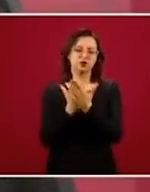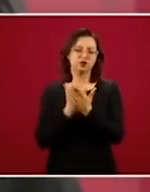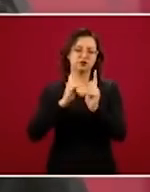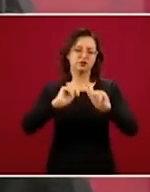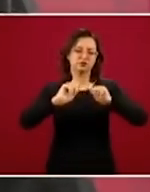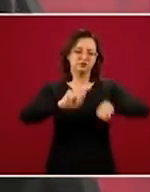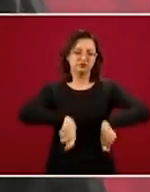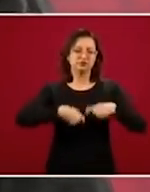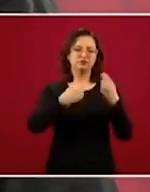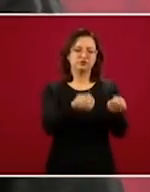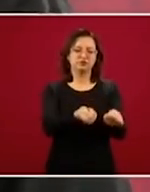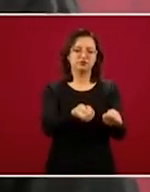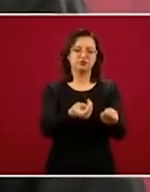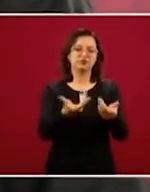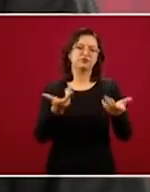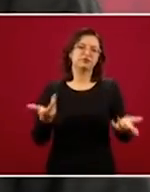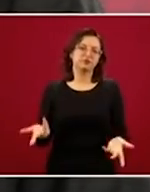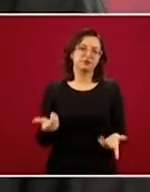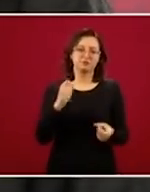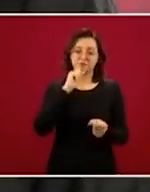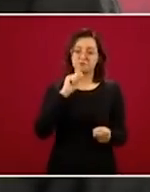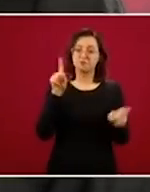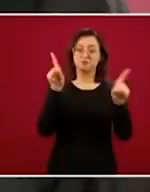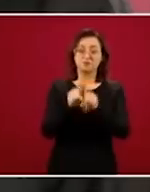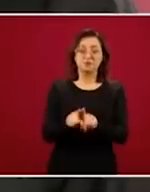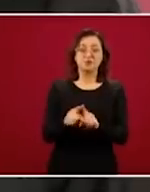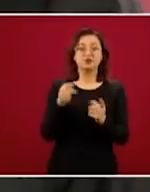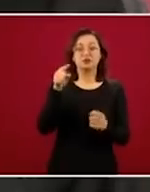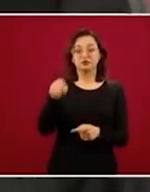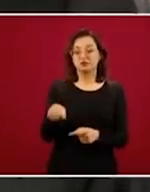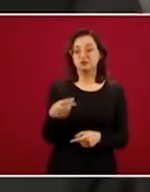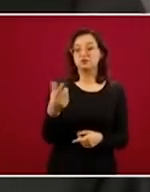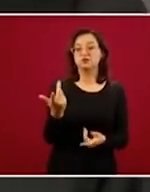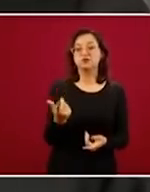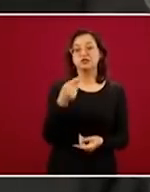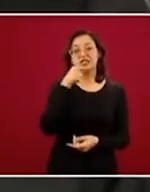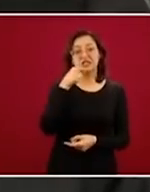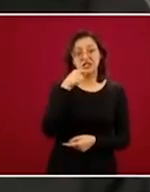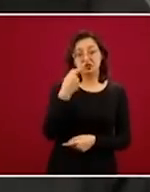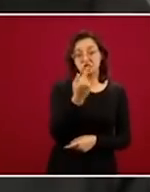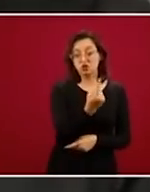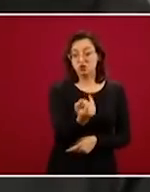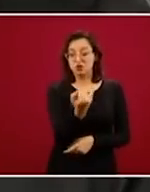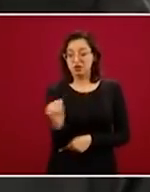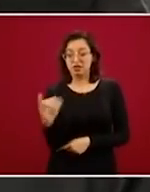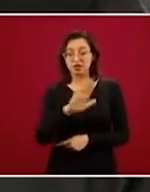esto que hasta las guarderías las subroga van